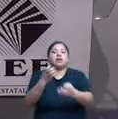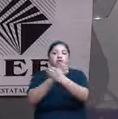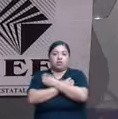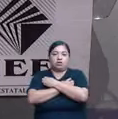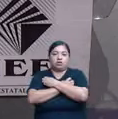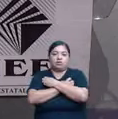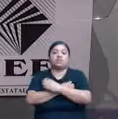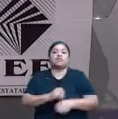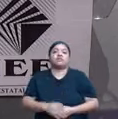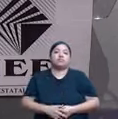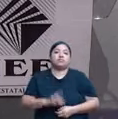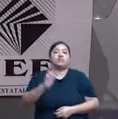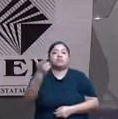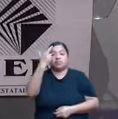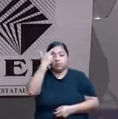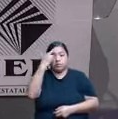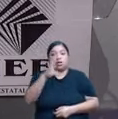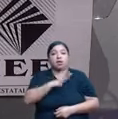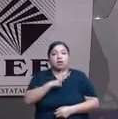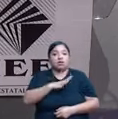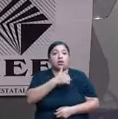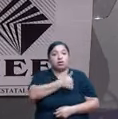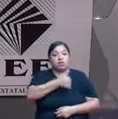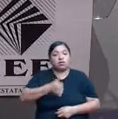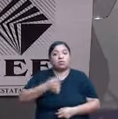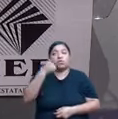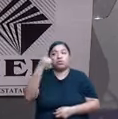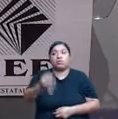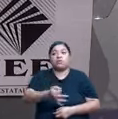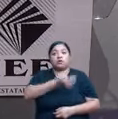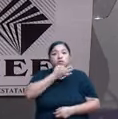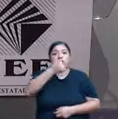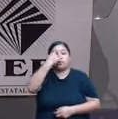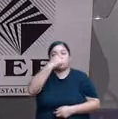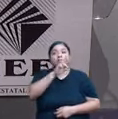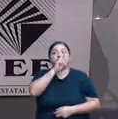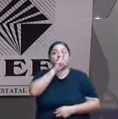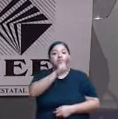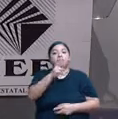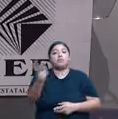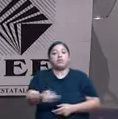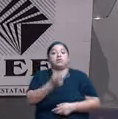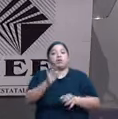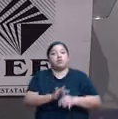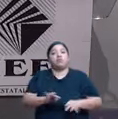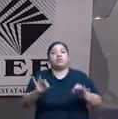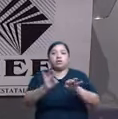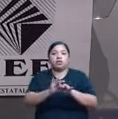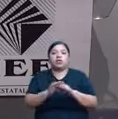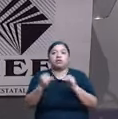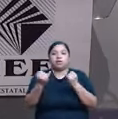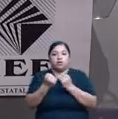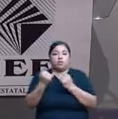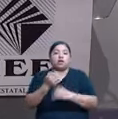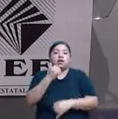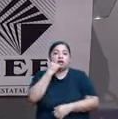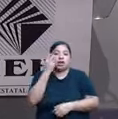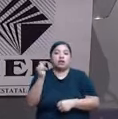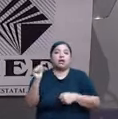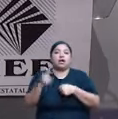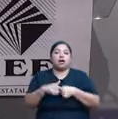educación. Les recuerdo que cuentan con un minuto para responder la pregunta detonadora y si lo consideran, tratar otros